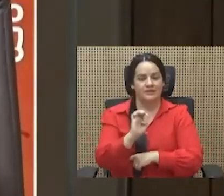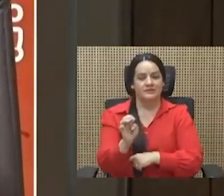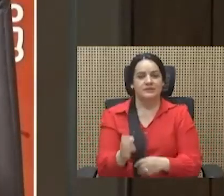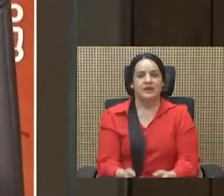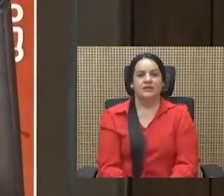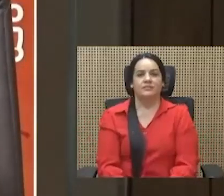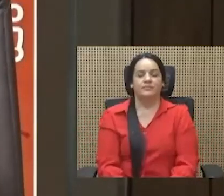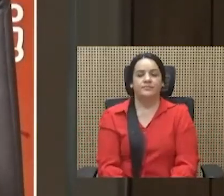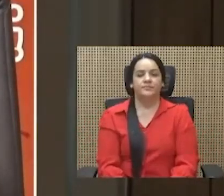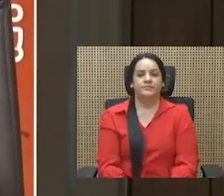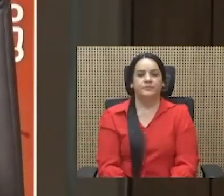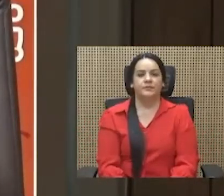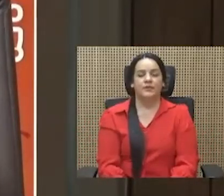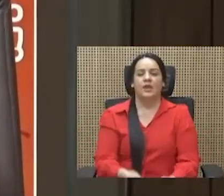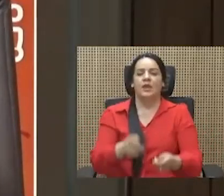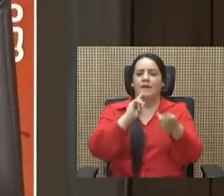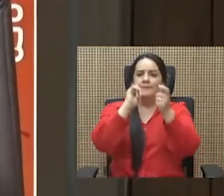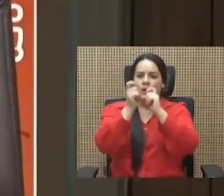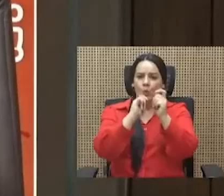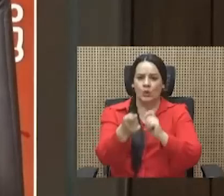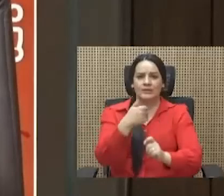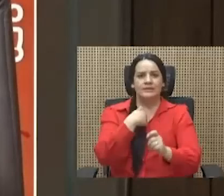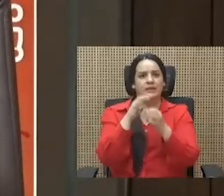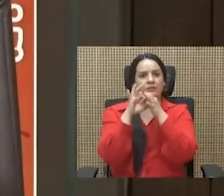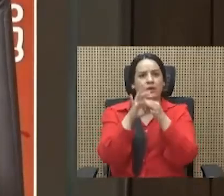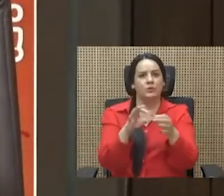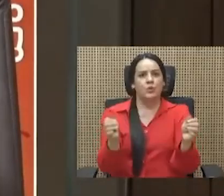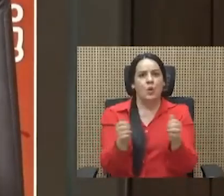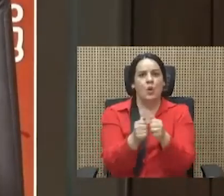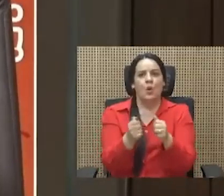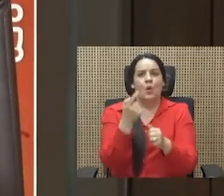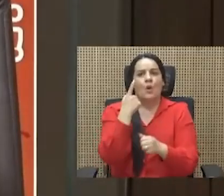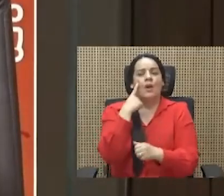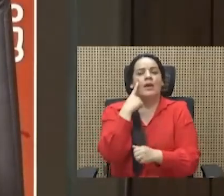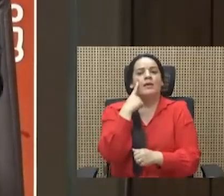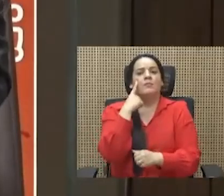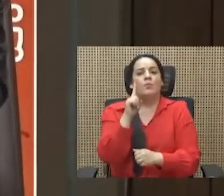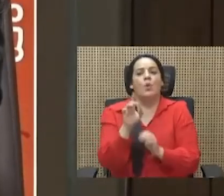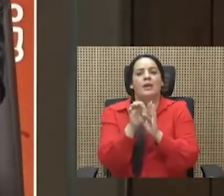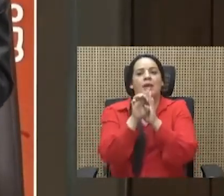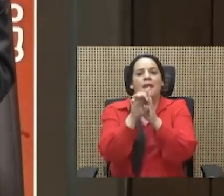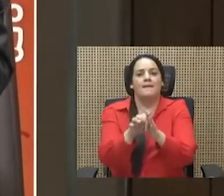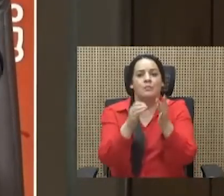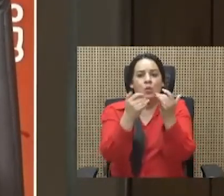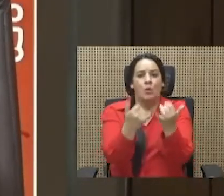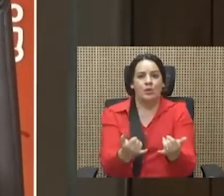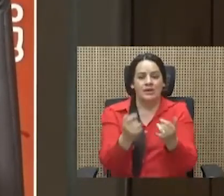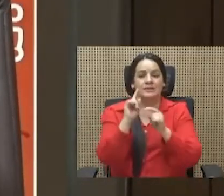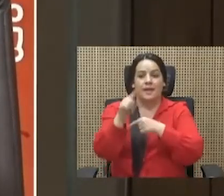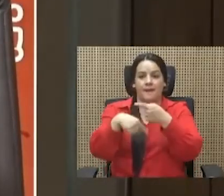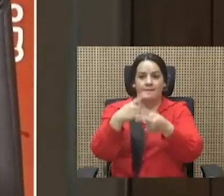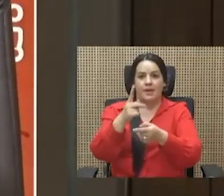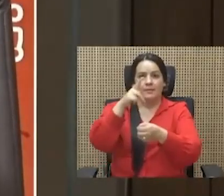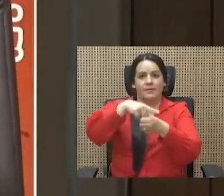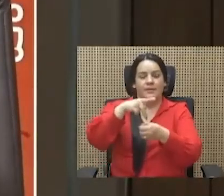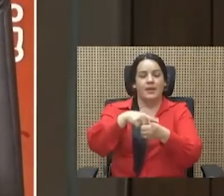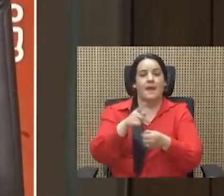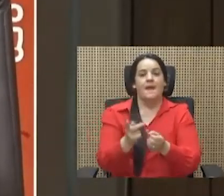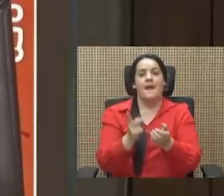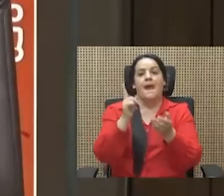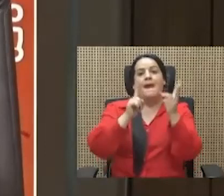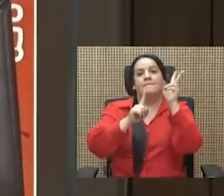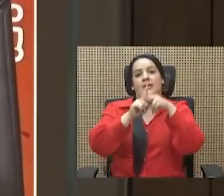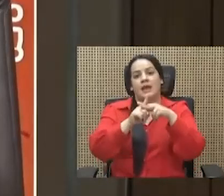Mejoras que tienen que ver con que, por ejemplo, ahora se va a permitir aplicar la cláusula de escape cuando se alcance